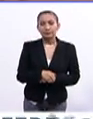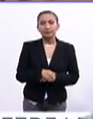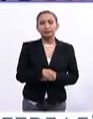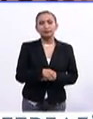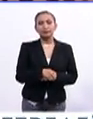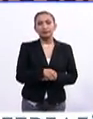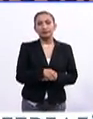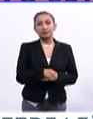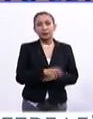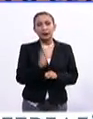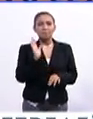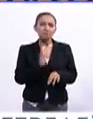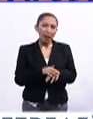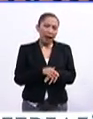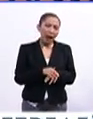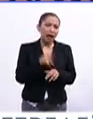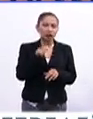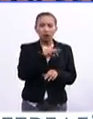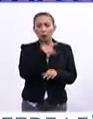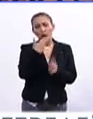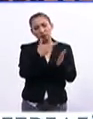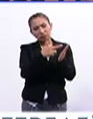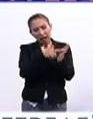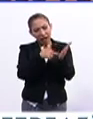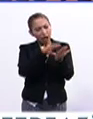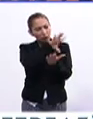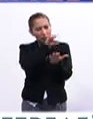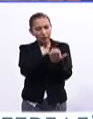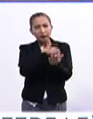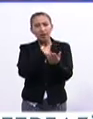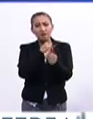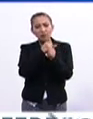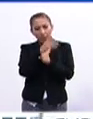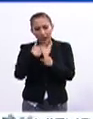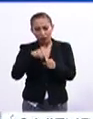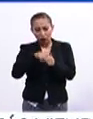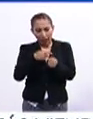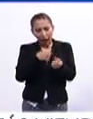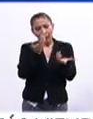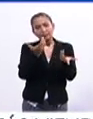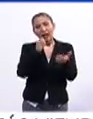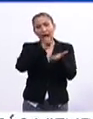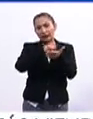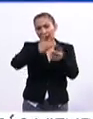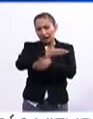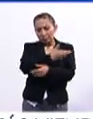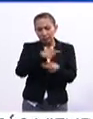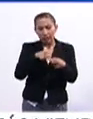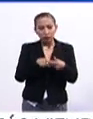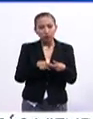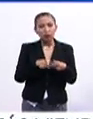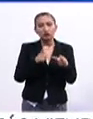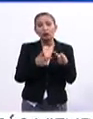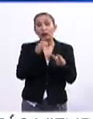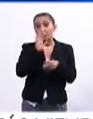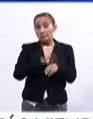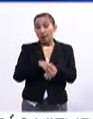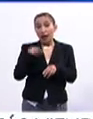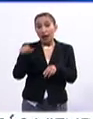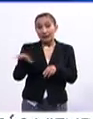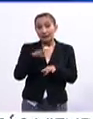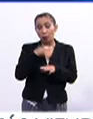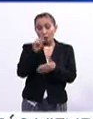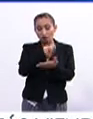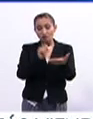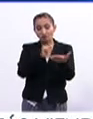Y pues más que nada es todo, cumplir con los requisitos, ya sea información personal, te pide acta de nacimiento y sobre todo